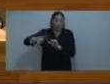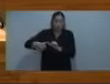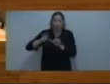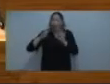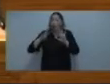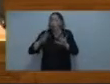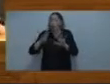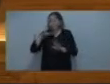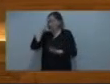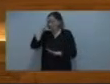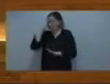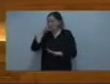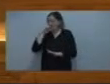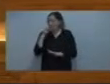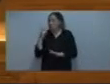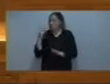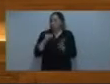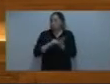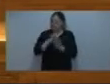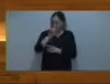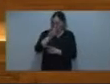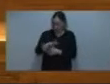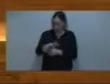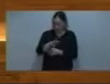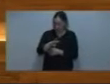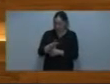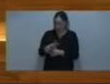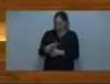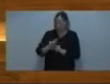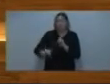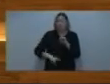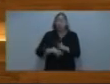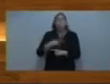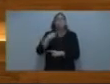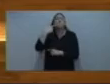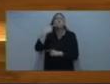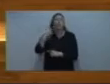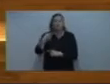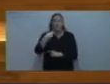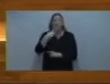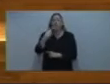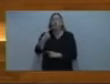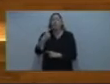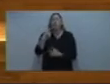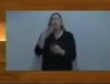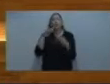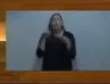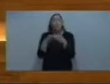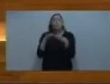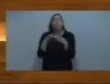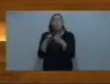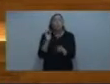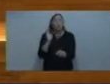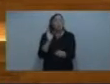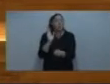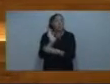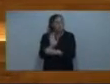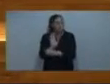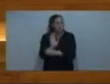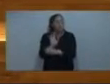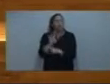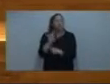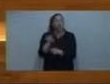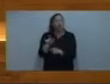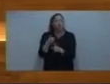de 2013. Bien, en primer lugar, quisiera decirle al Grupo Proponente que compartimos su intención de